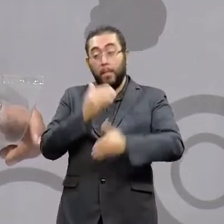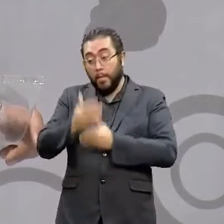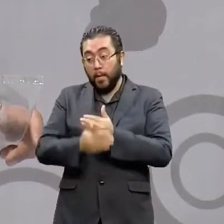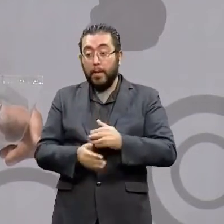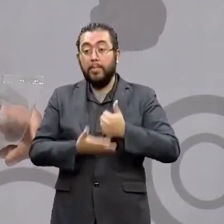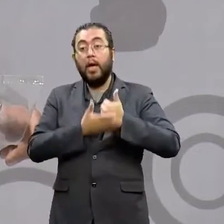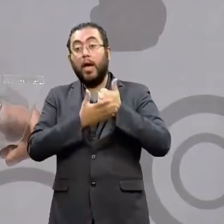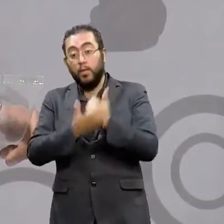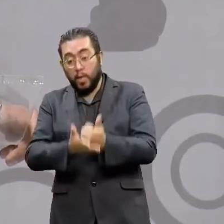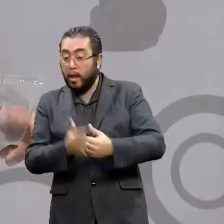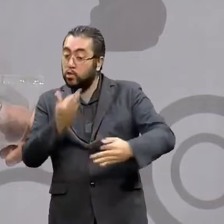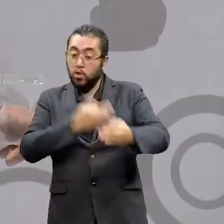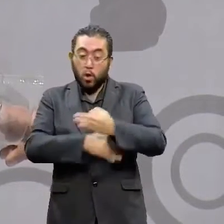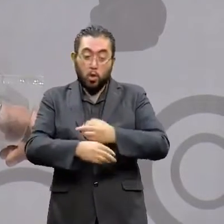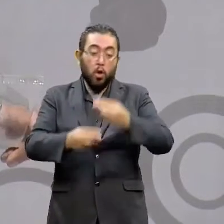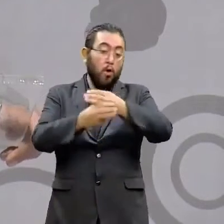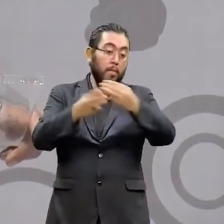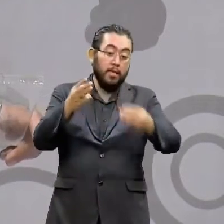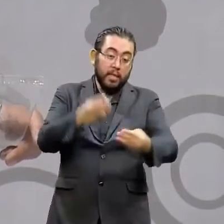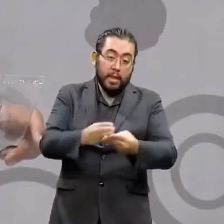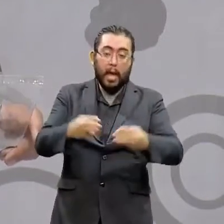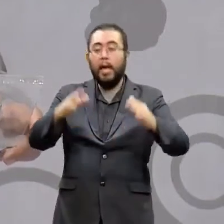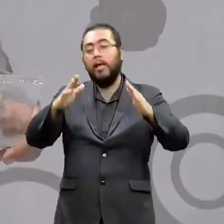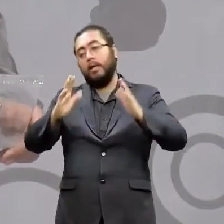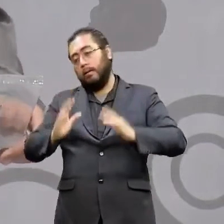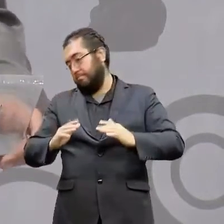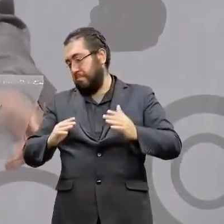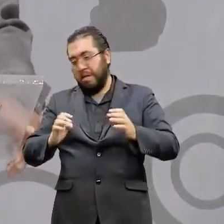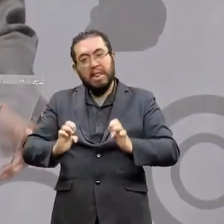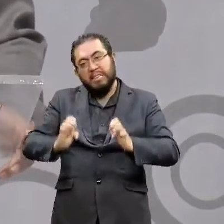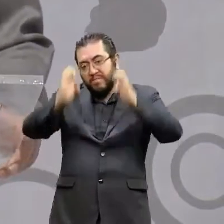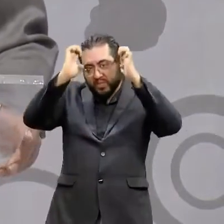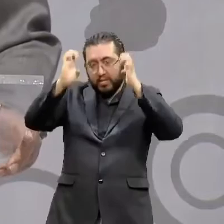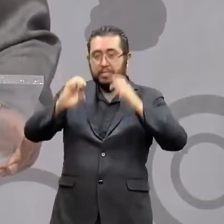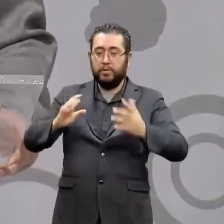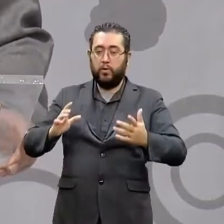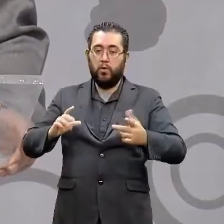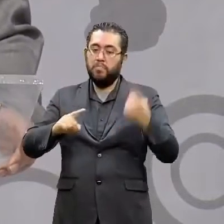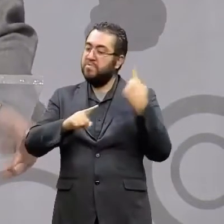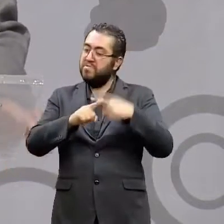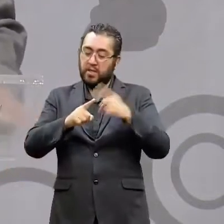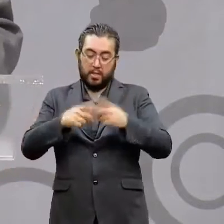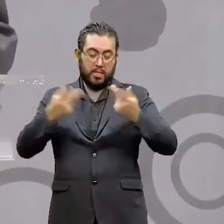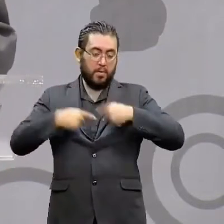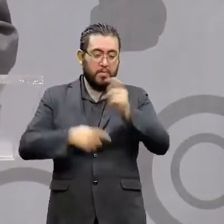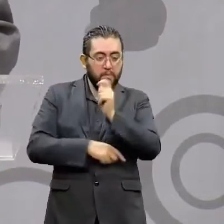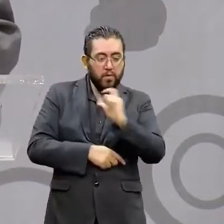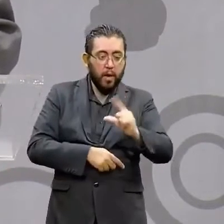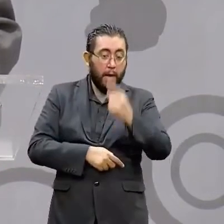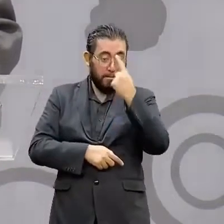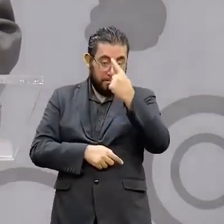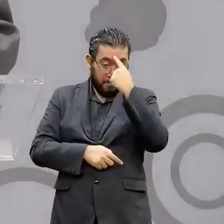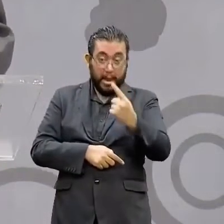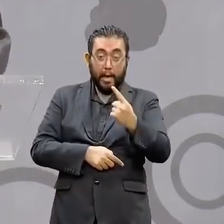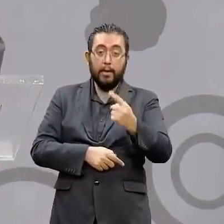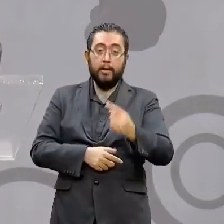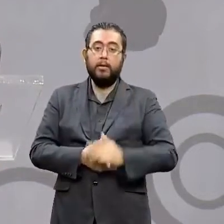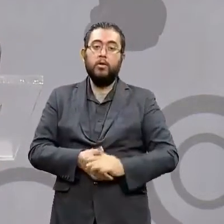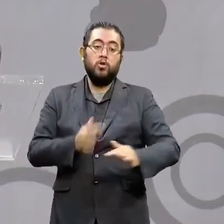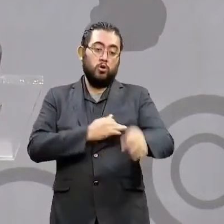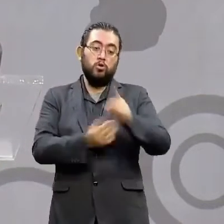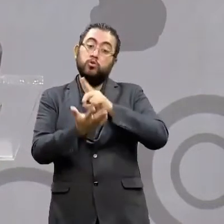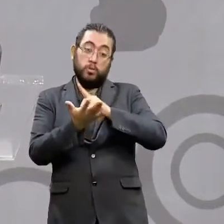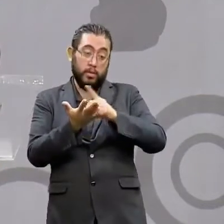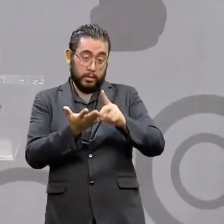equipamiento la infraestructura la capacidad institucional y de recursos humanos para garantizar el derecho de todas las